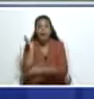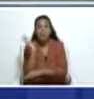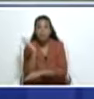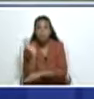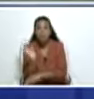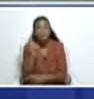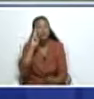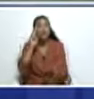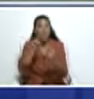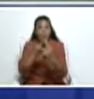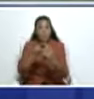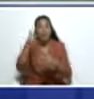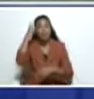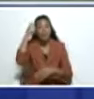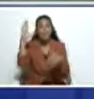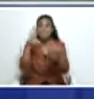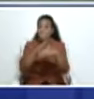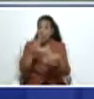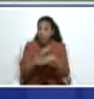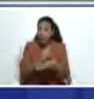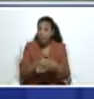Nos vemos el martes.